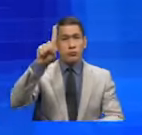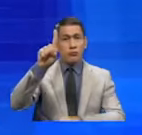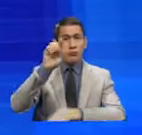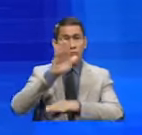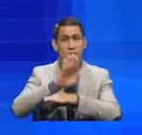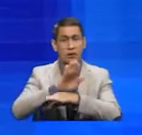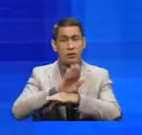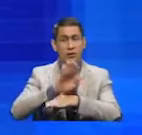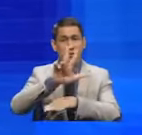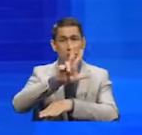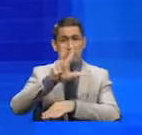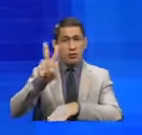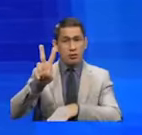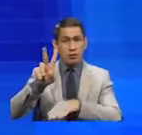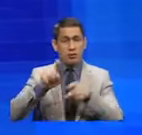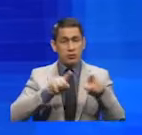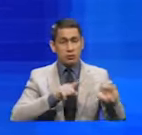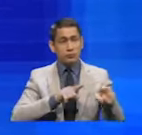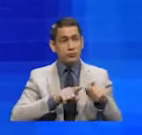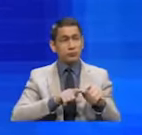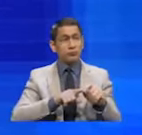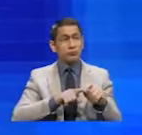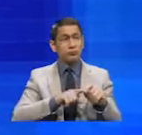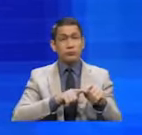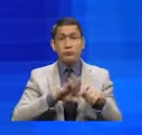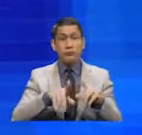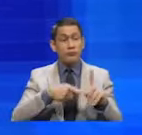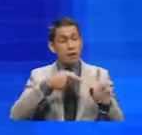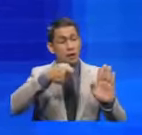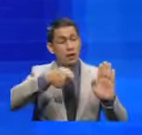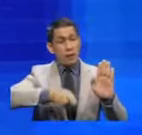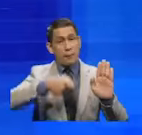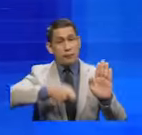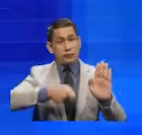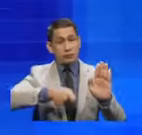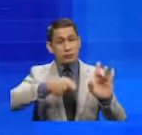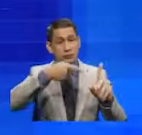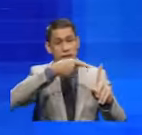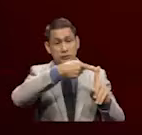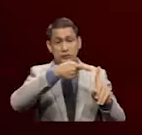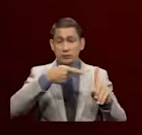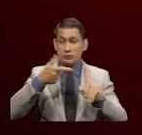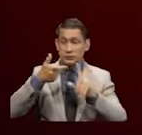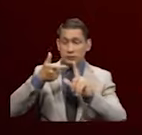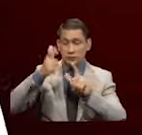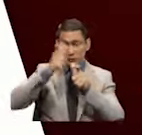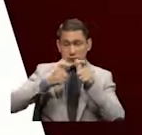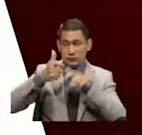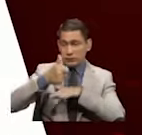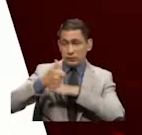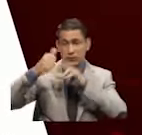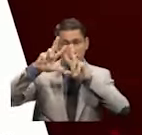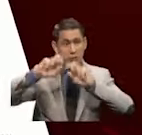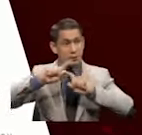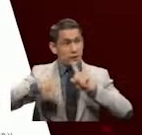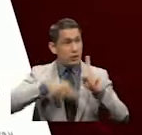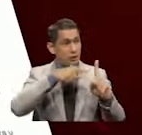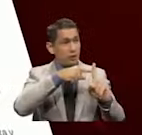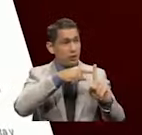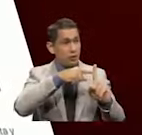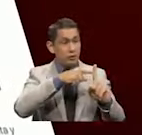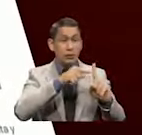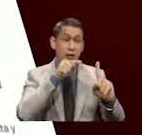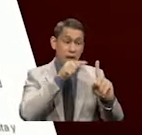...13:31 en la tarde y la abogada Elsie Celi Loaiza, mencionada por la fiscal Diana Salazar en el caso Purga como la profesional